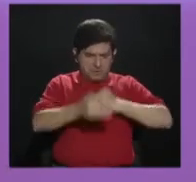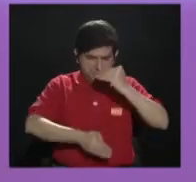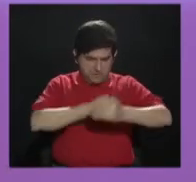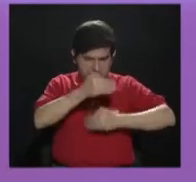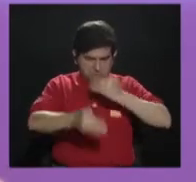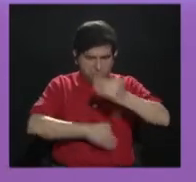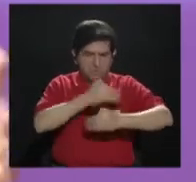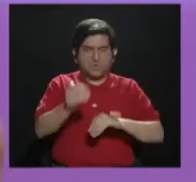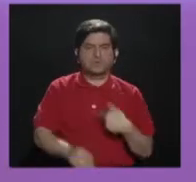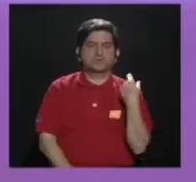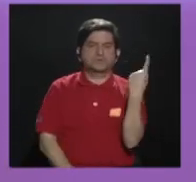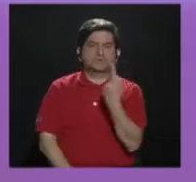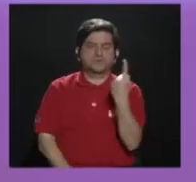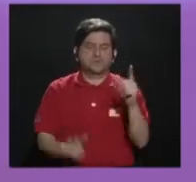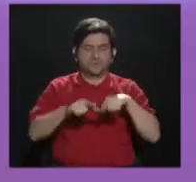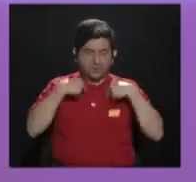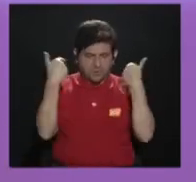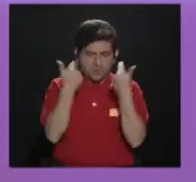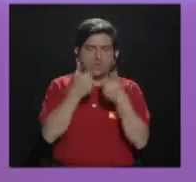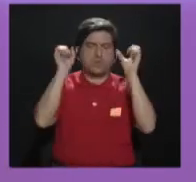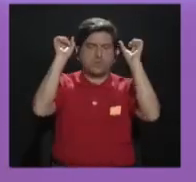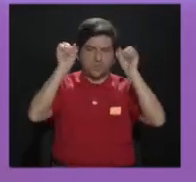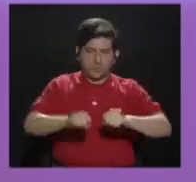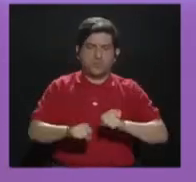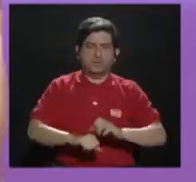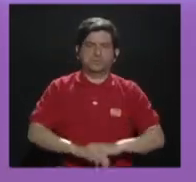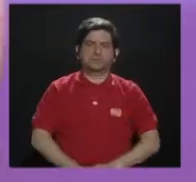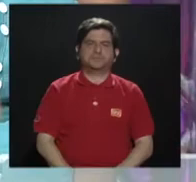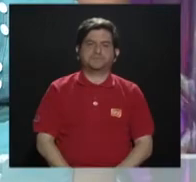sido que solo colectivamente se puede salir,